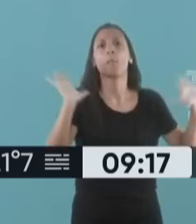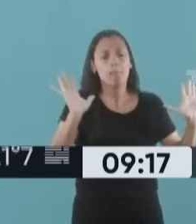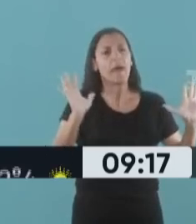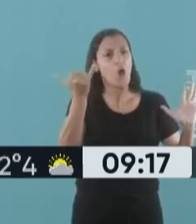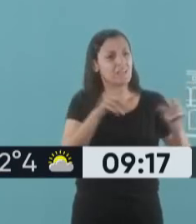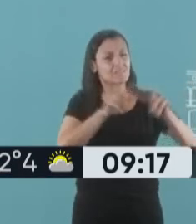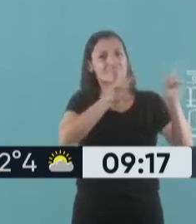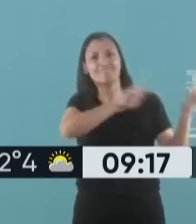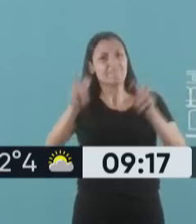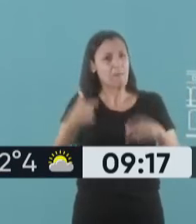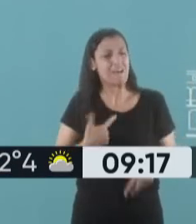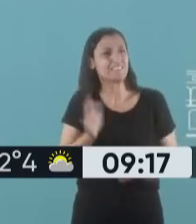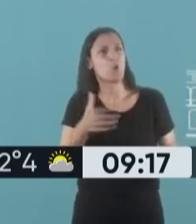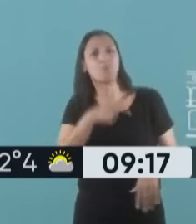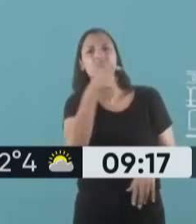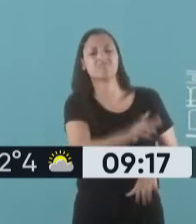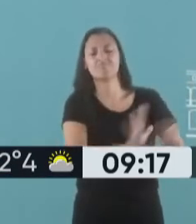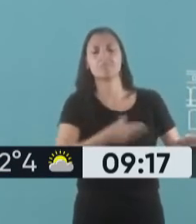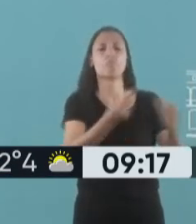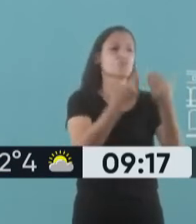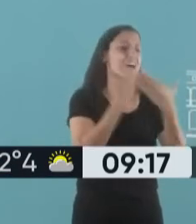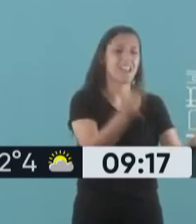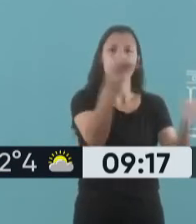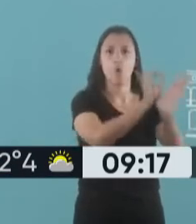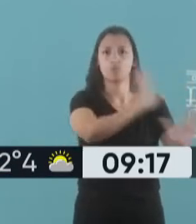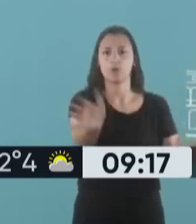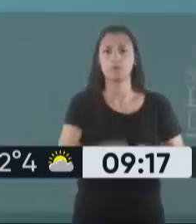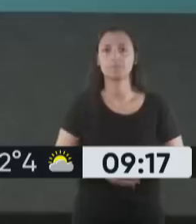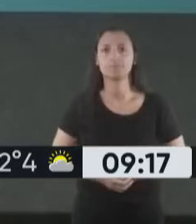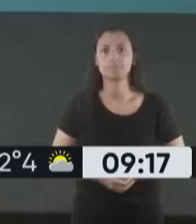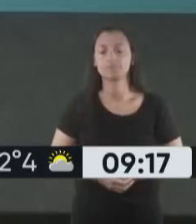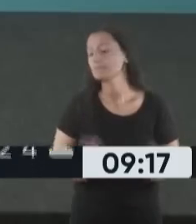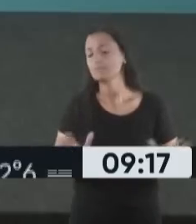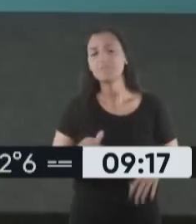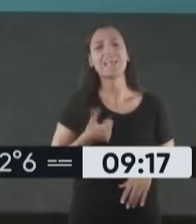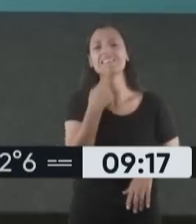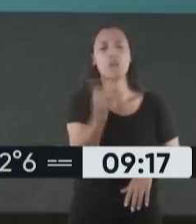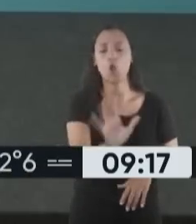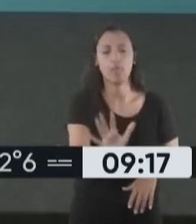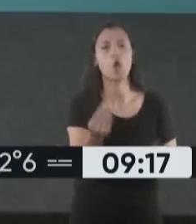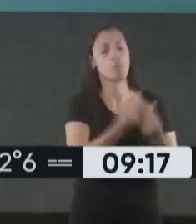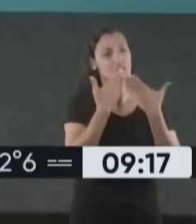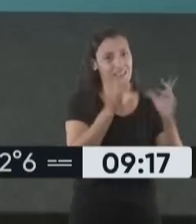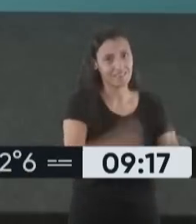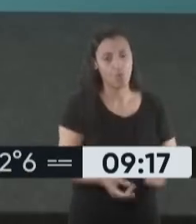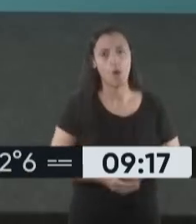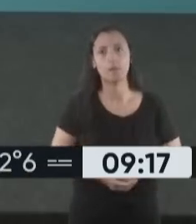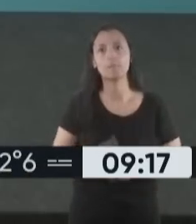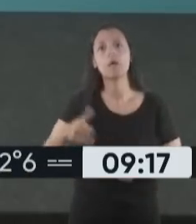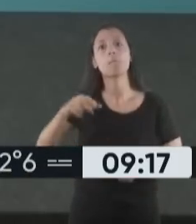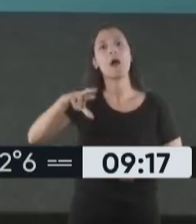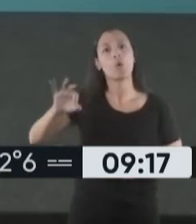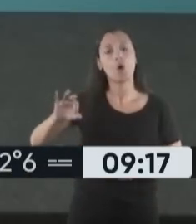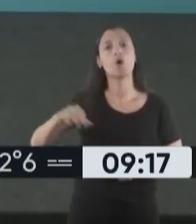lo que estamos... No voy a debatir, Nicolás. Muchas gracias. No, el canciller no dijo eso, pero muchas gracias, Nicolás. Mauro